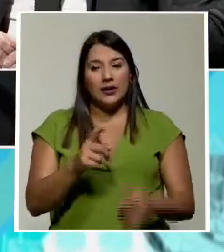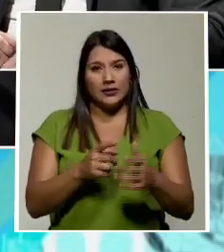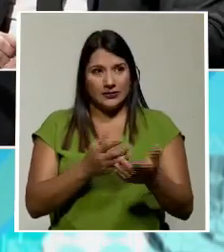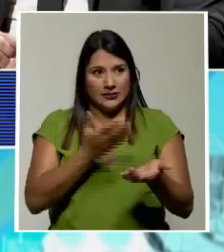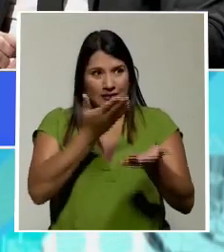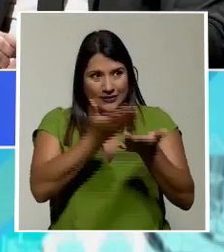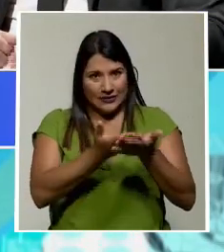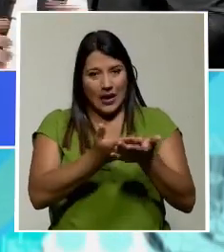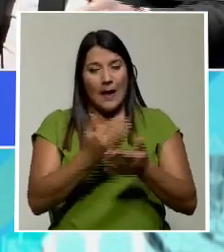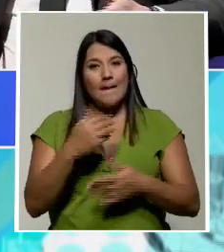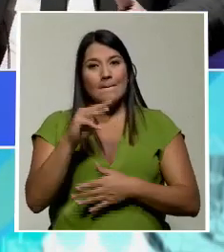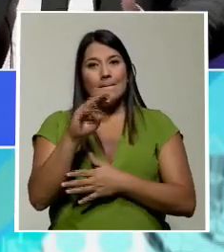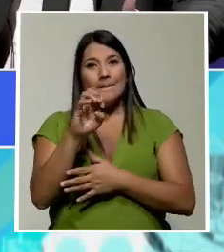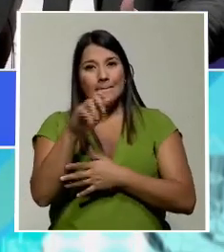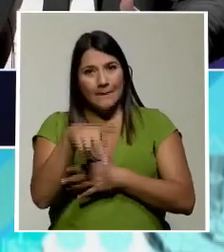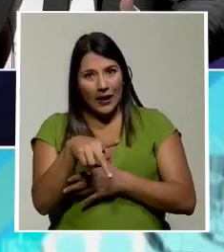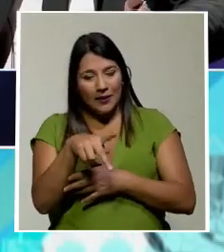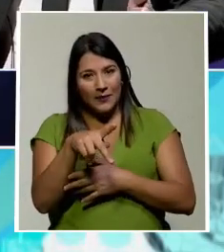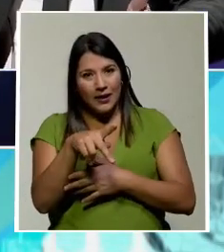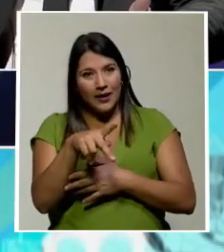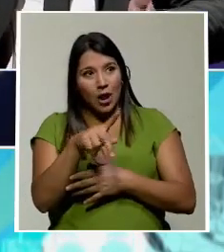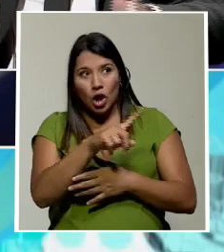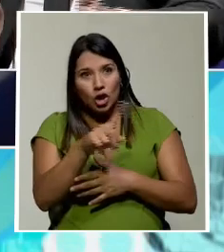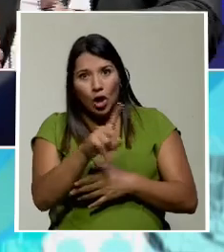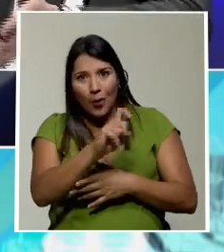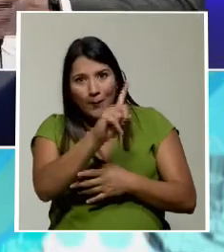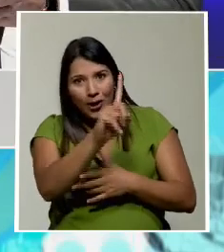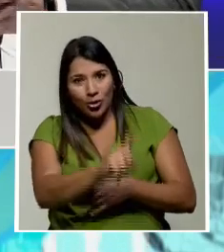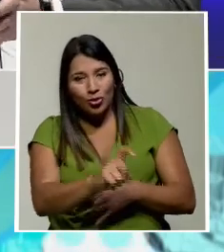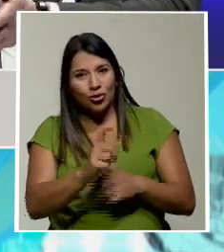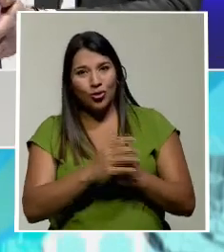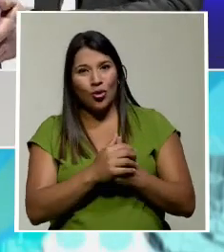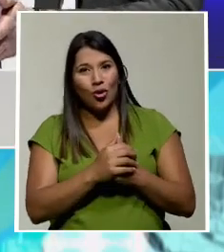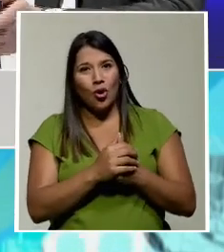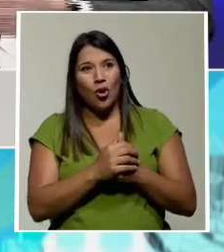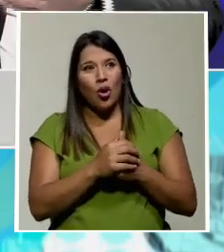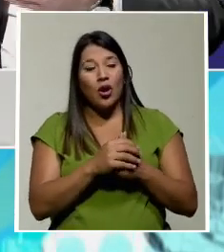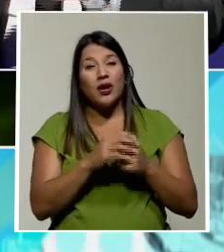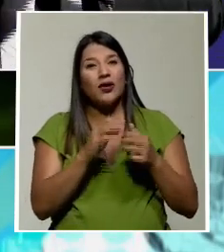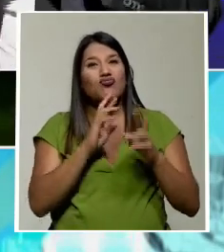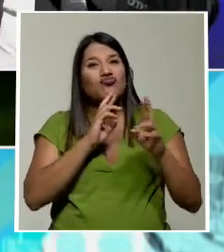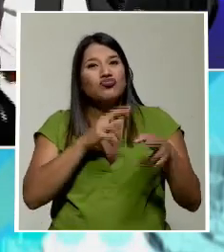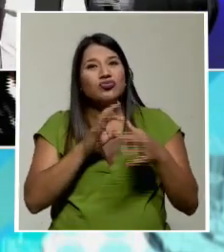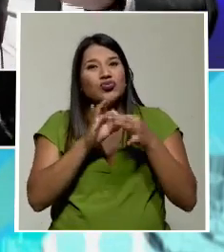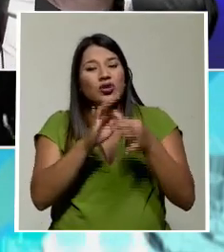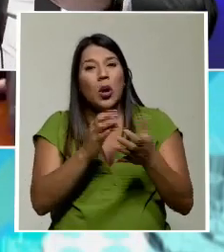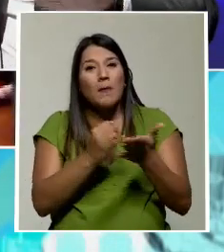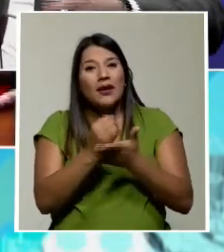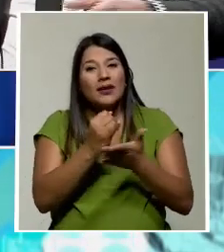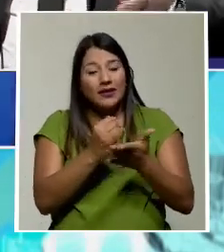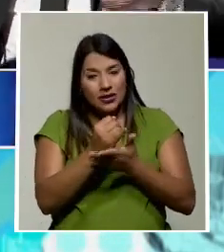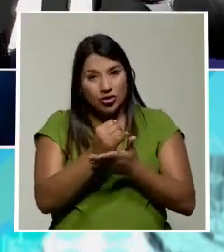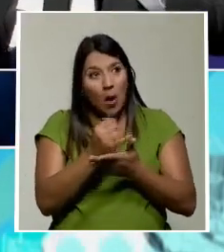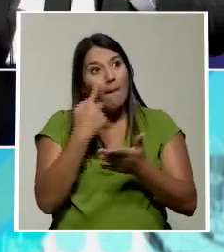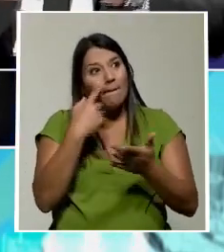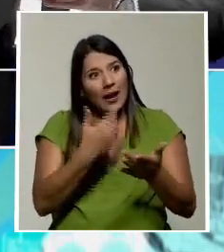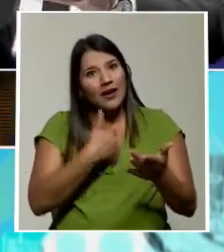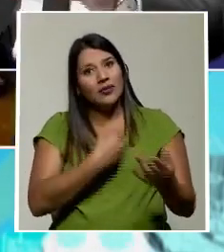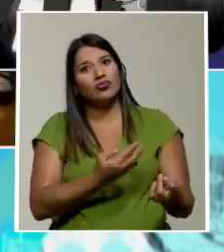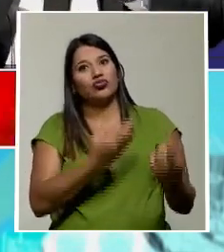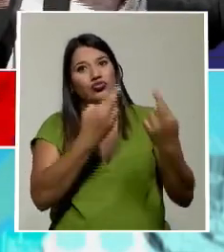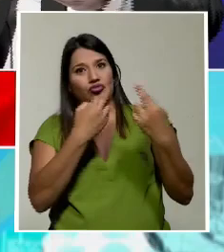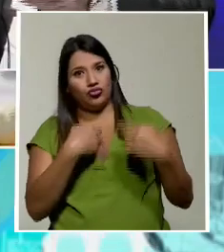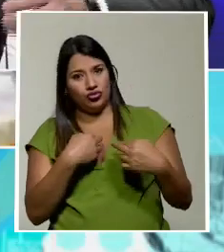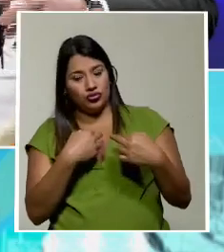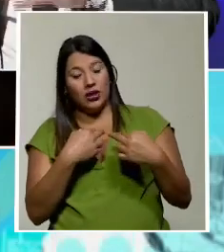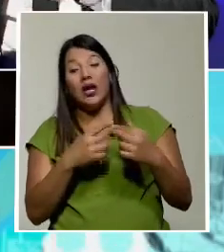al Ministerio de Educación Pública, no se le presentaron los hallazgos para tener una réplica y conformar